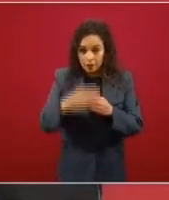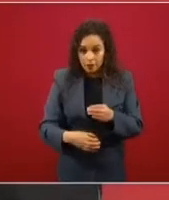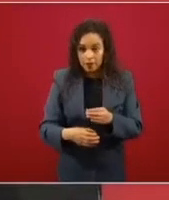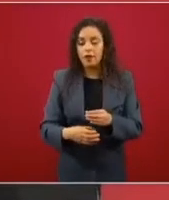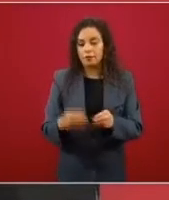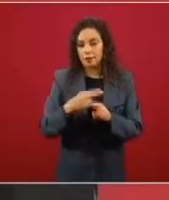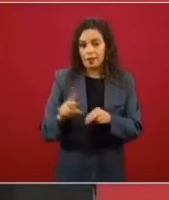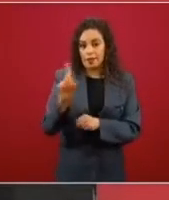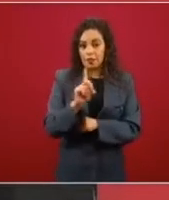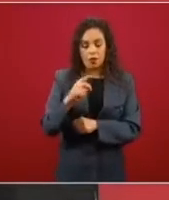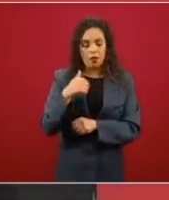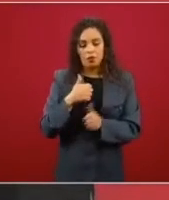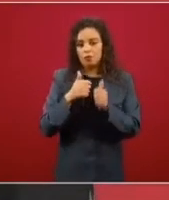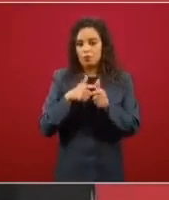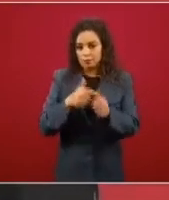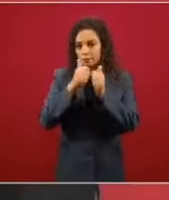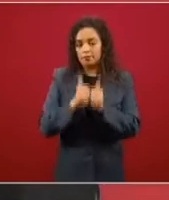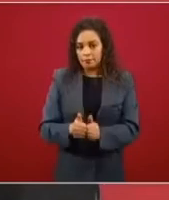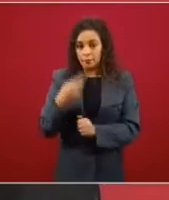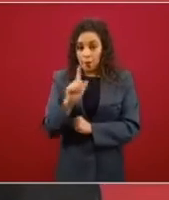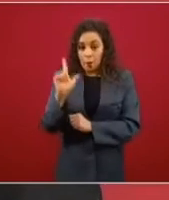pero a partir de el lunes